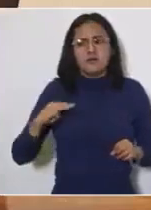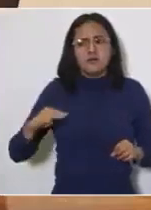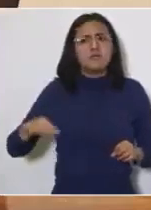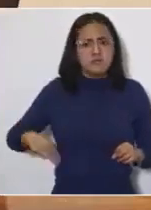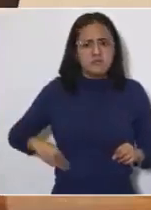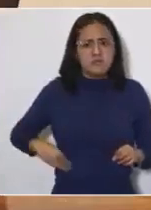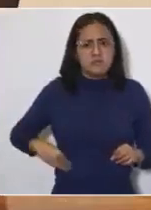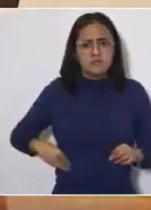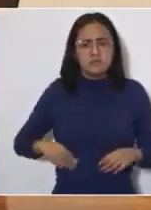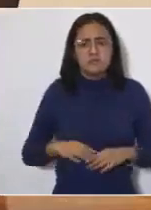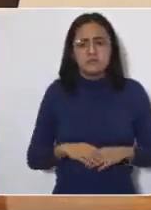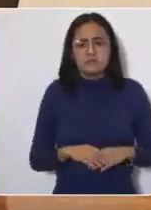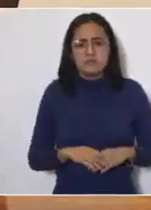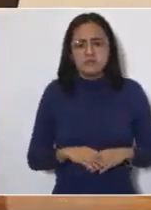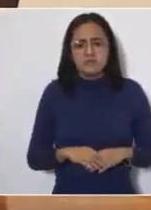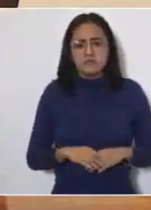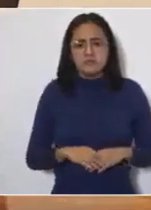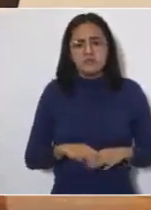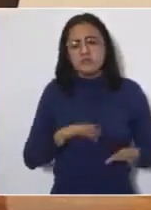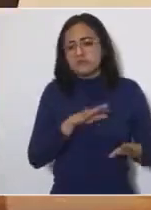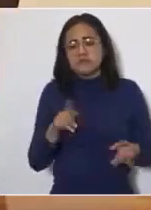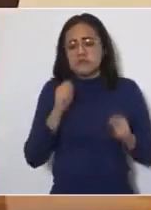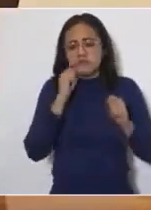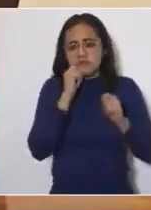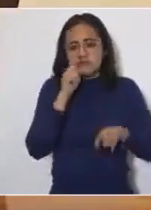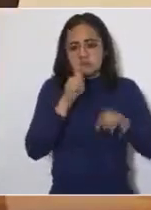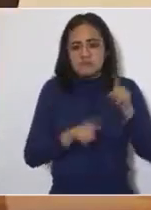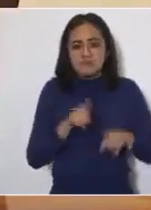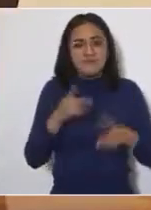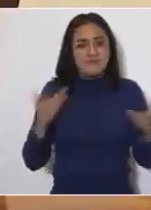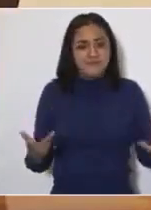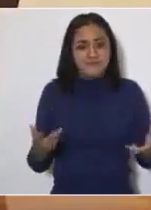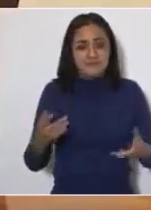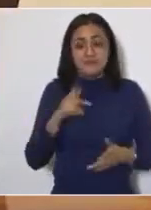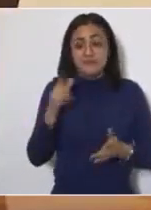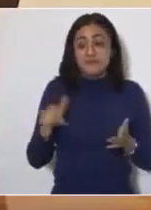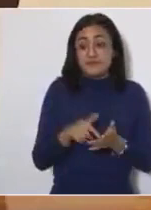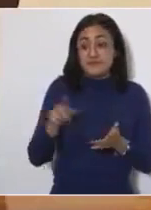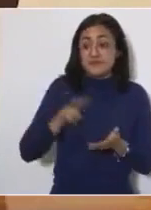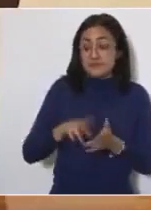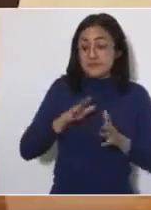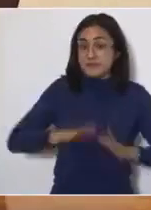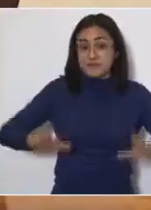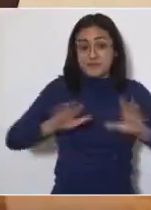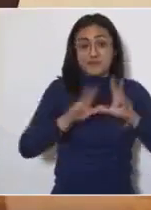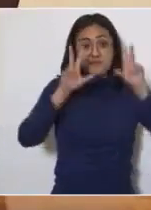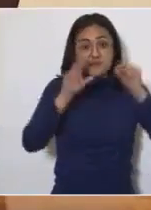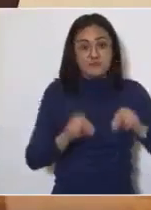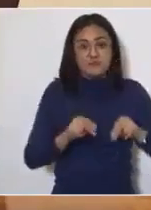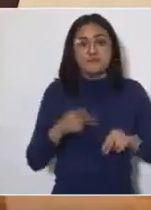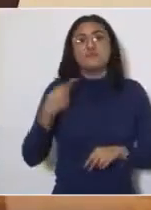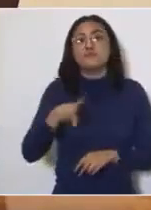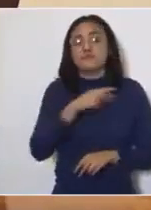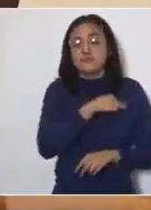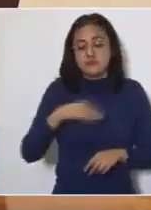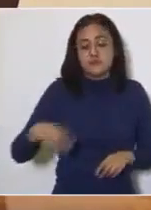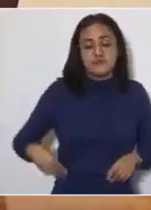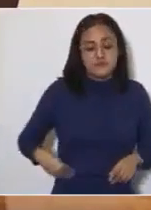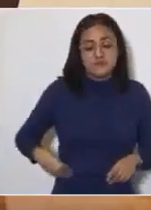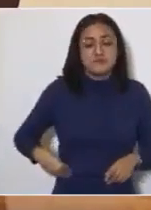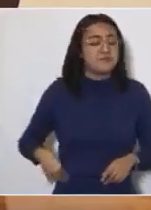municipales independiente nunca en áreas verdes pero aún en zonas municipales